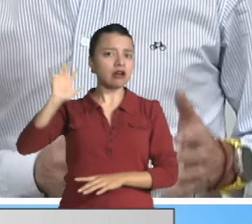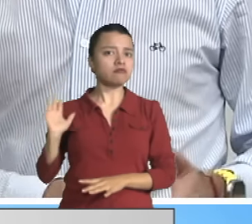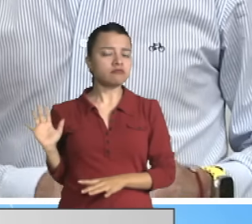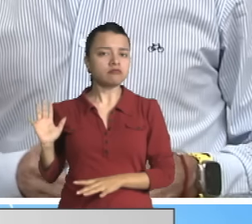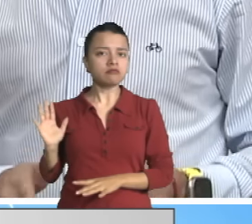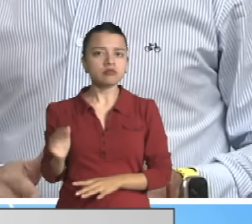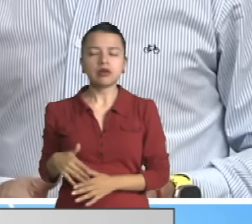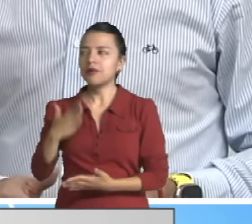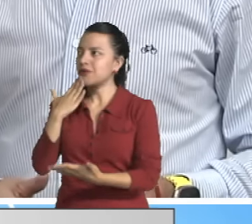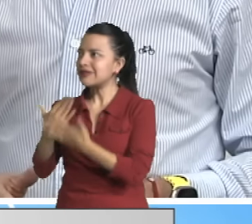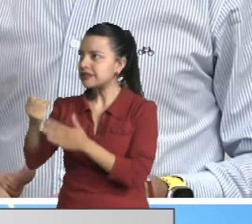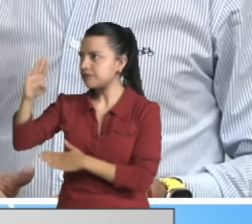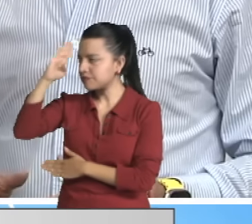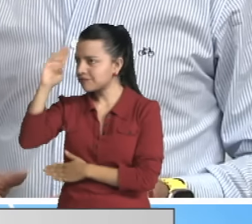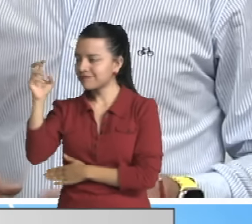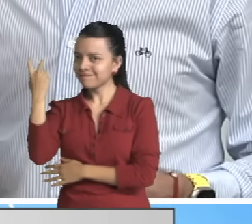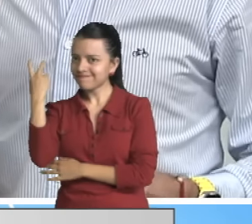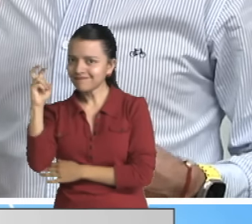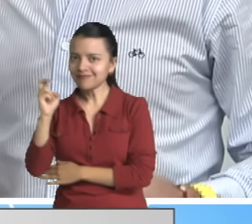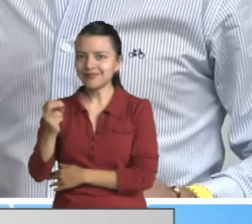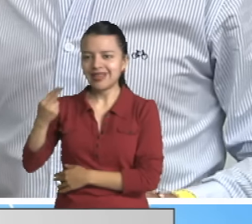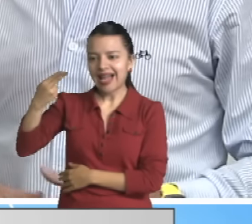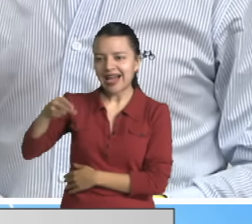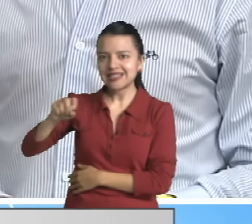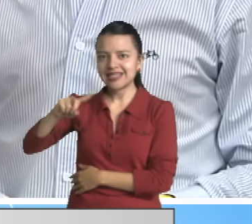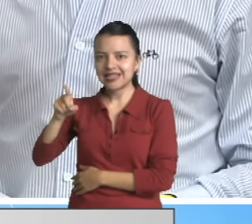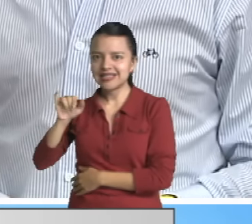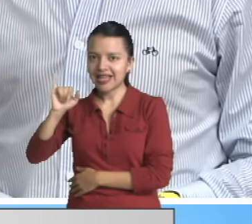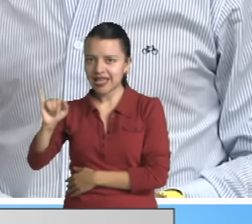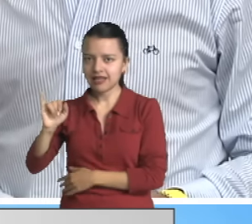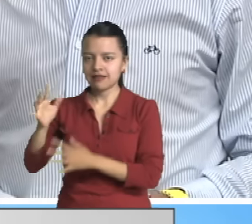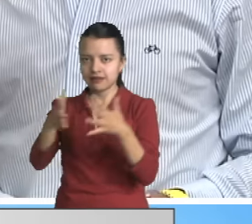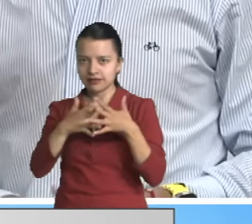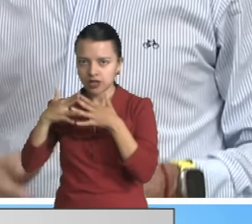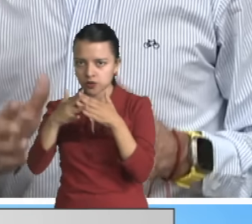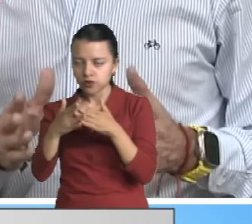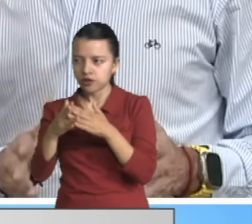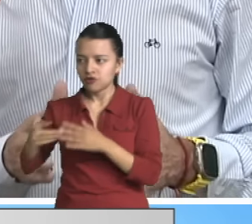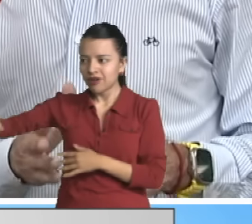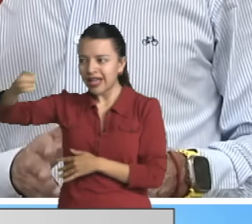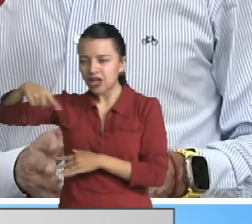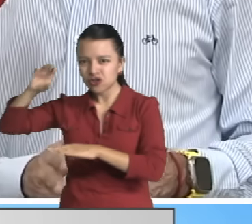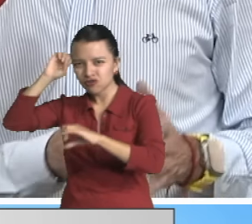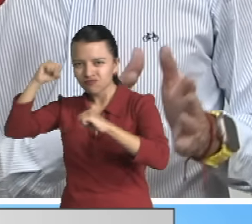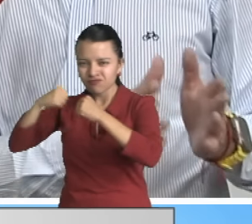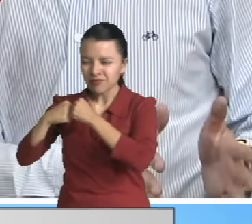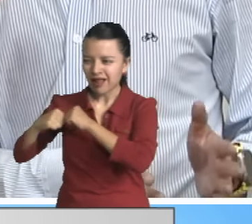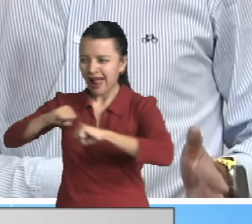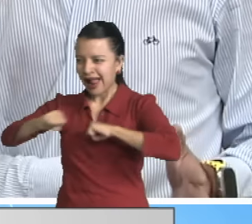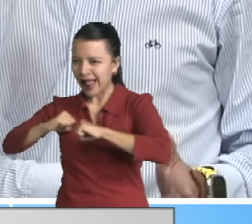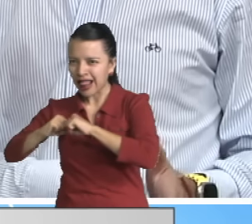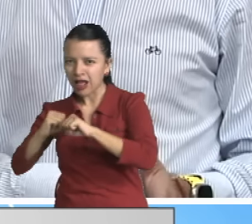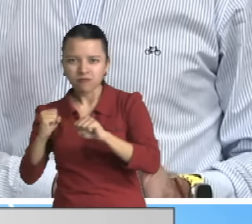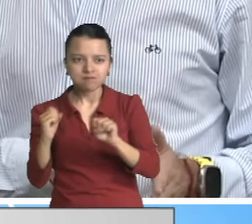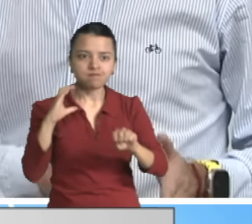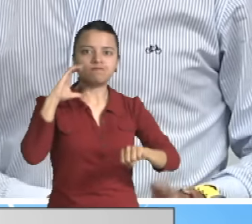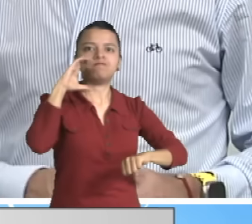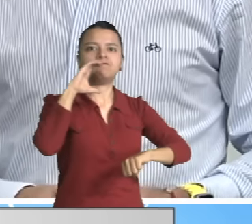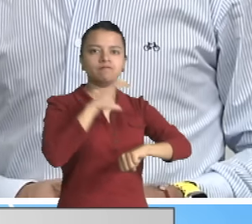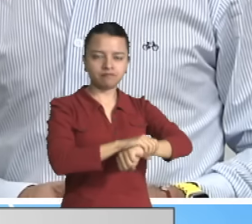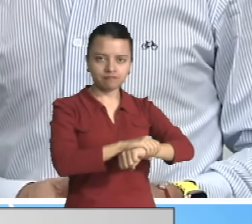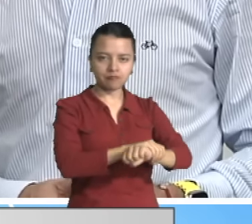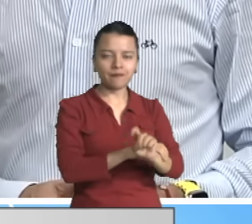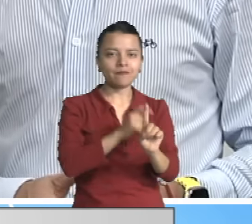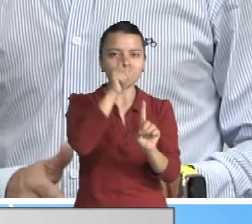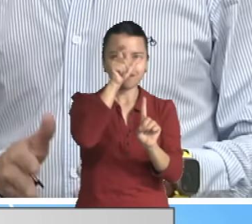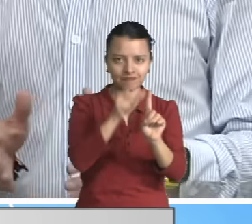alcaldía, fiscalía, policía y la agencia HSI del gobierno de los Estados Unidos, se logra determinar esa captura en febrero de